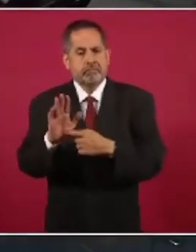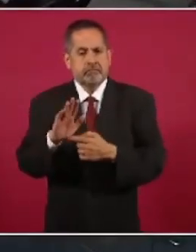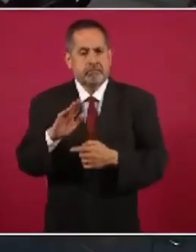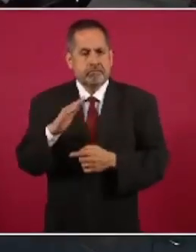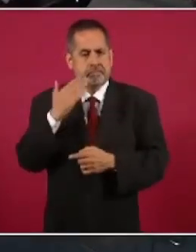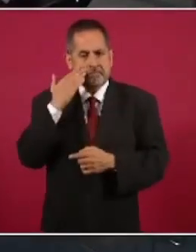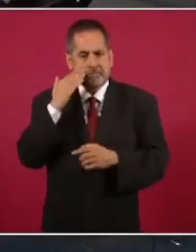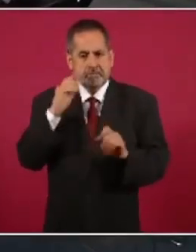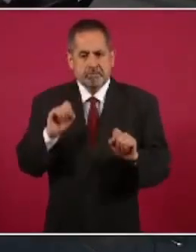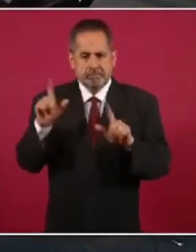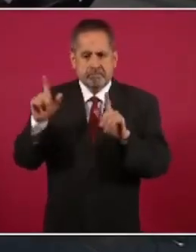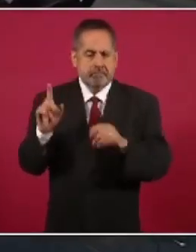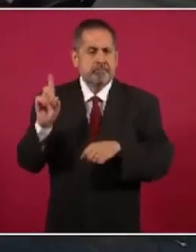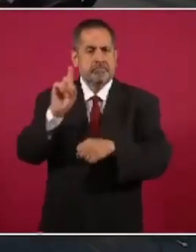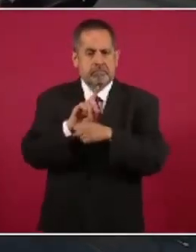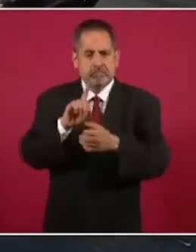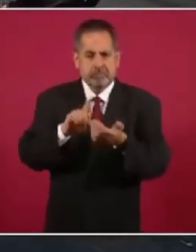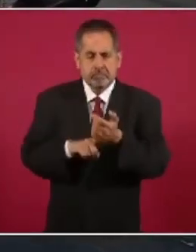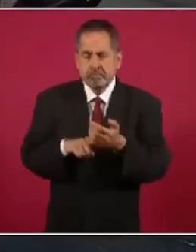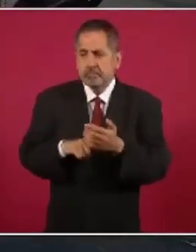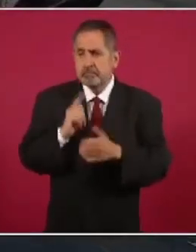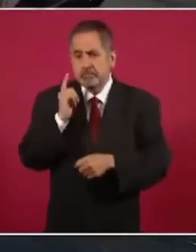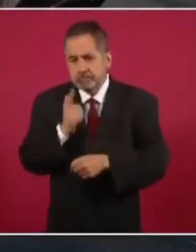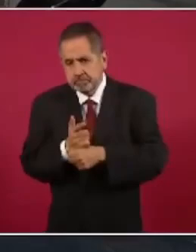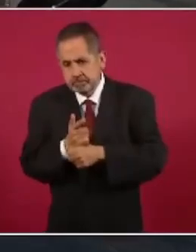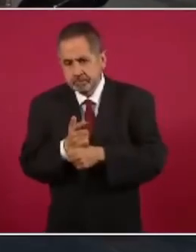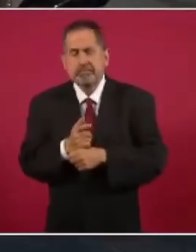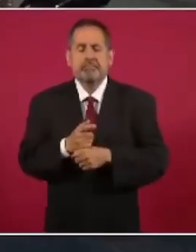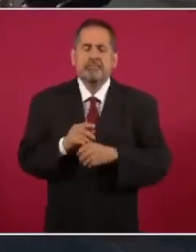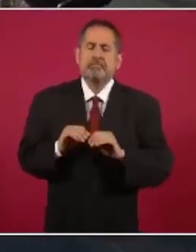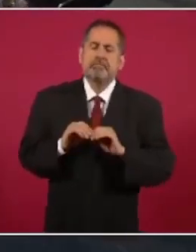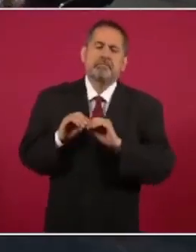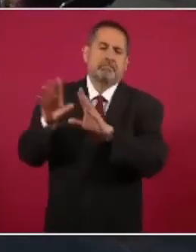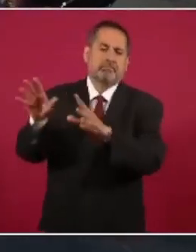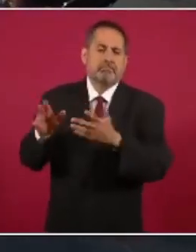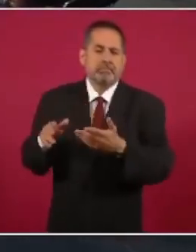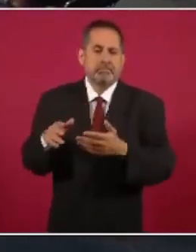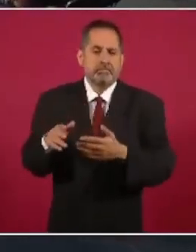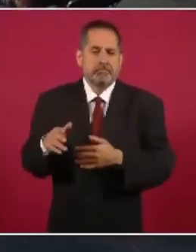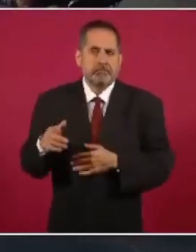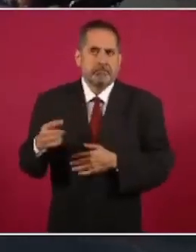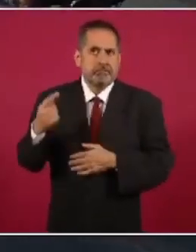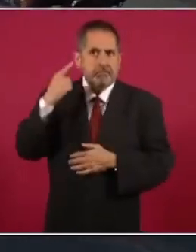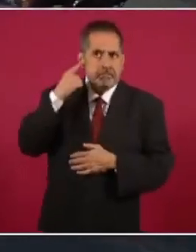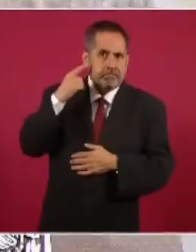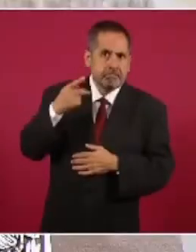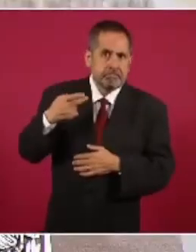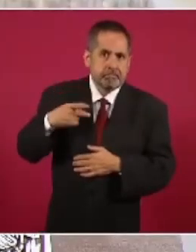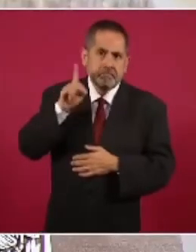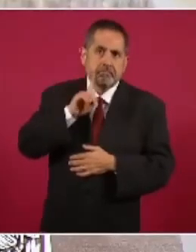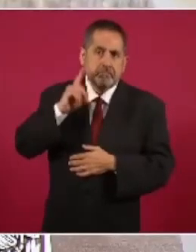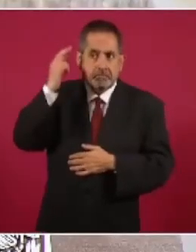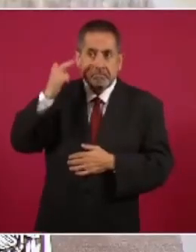desde que nos enteramos del fallecimiento de la reina?